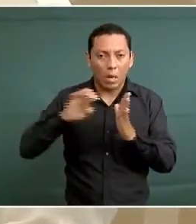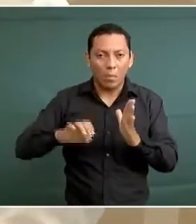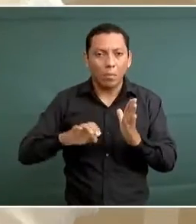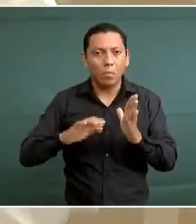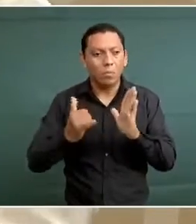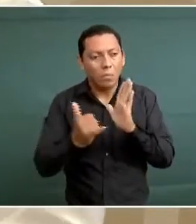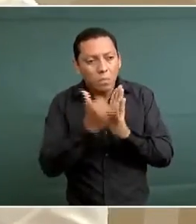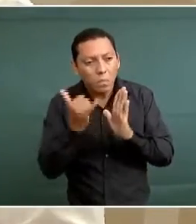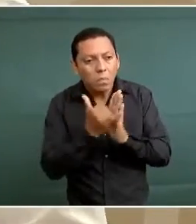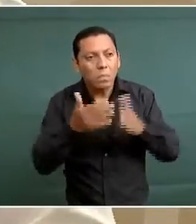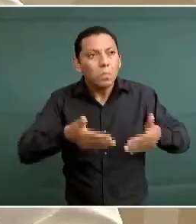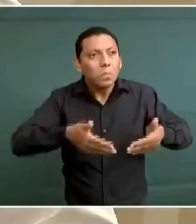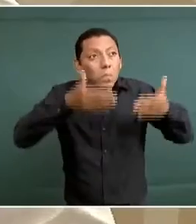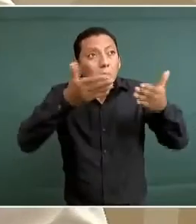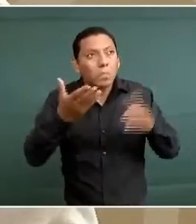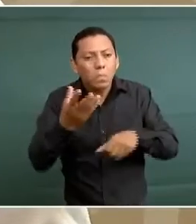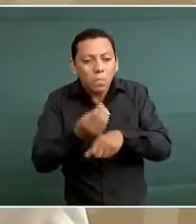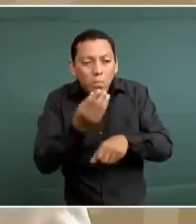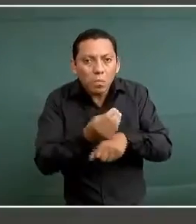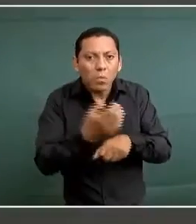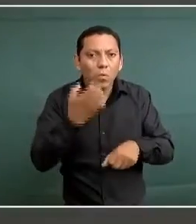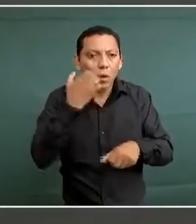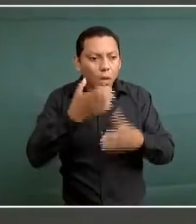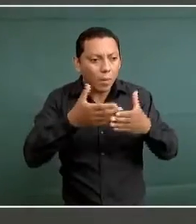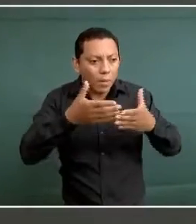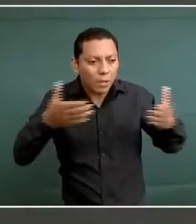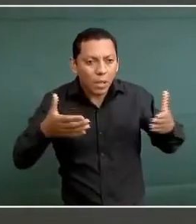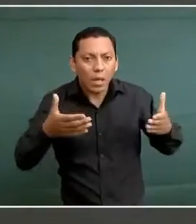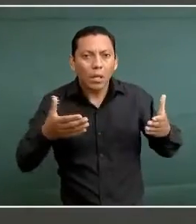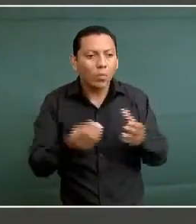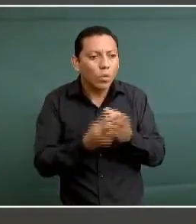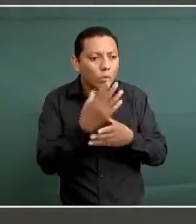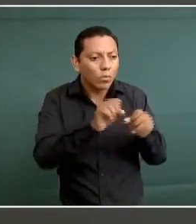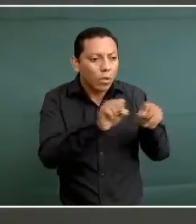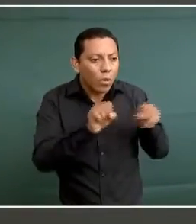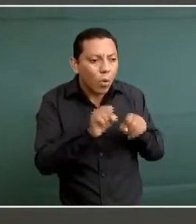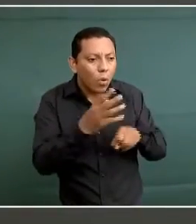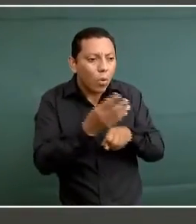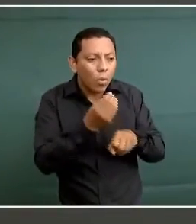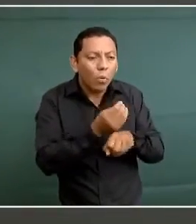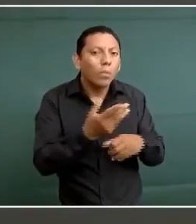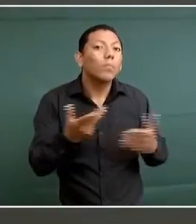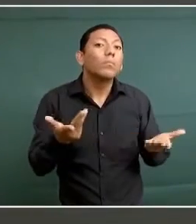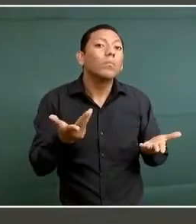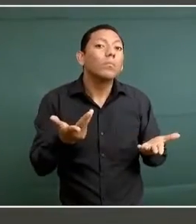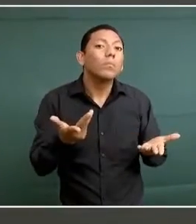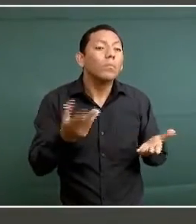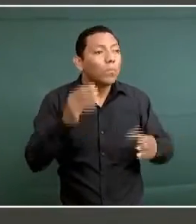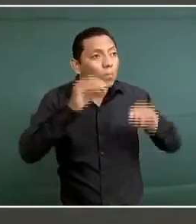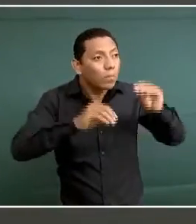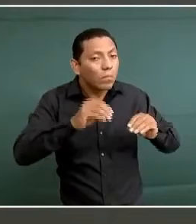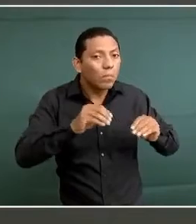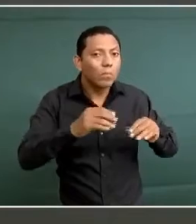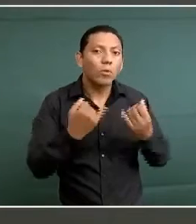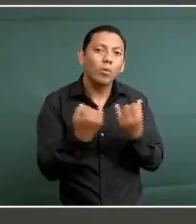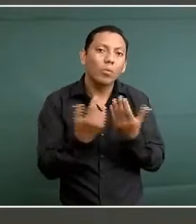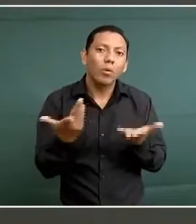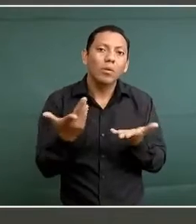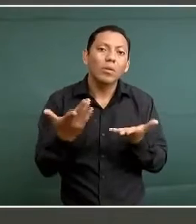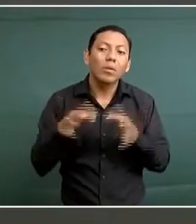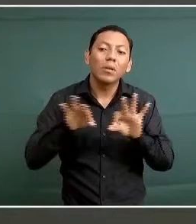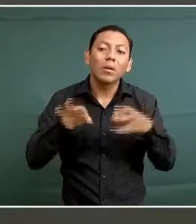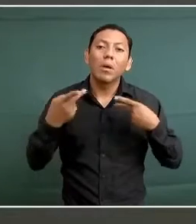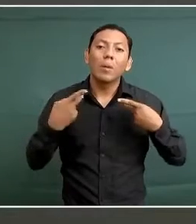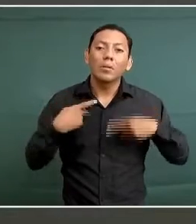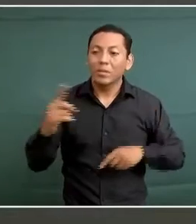si se va a ampliar la escuela porque se hace un aula pues se contrata a un maestro de obra